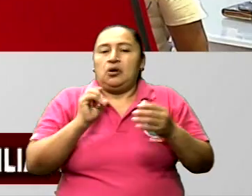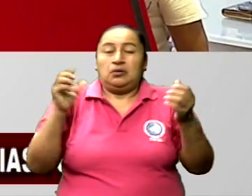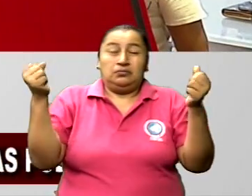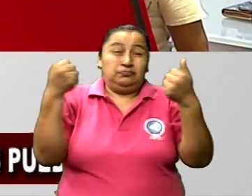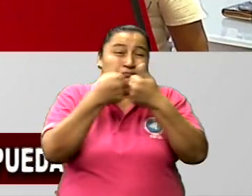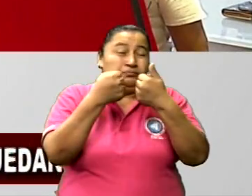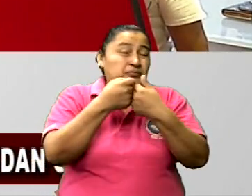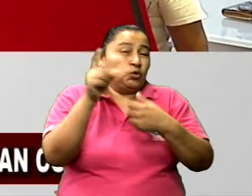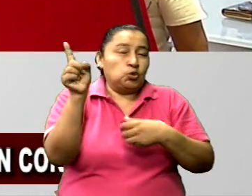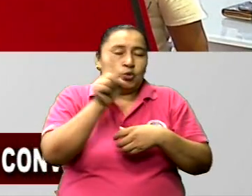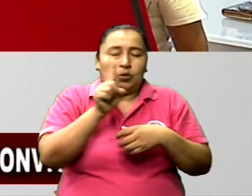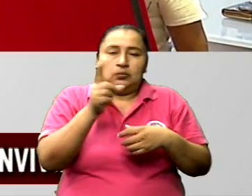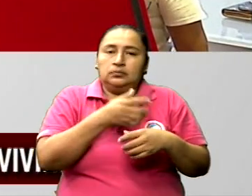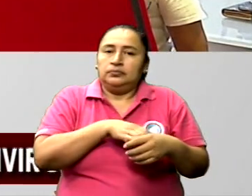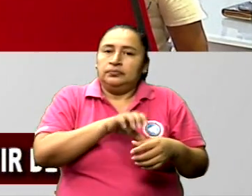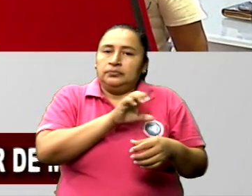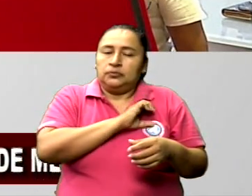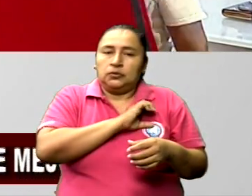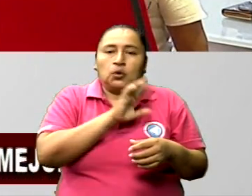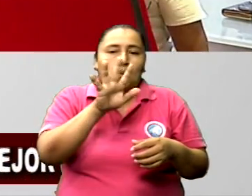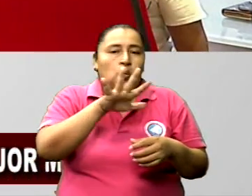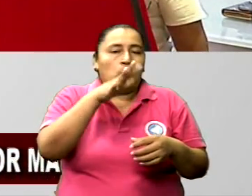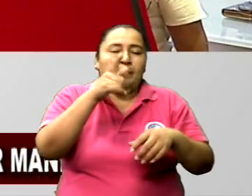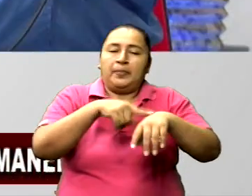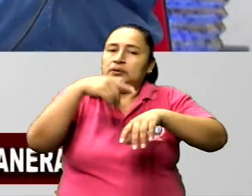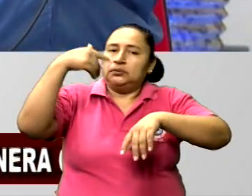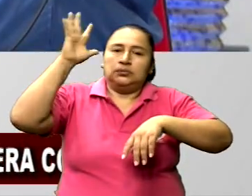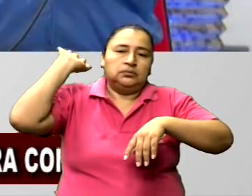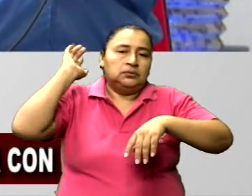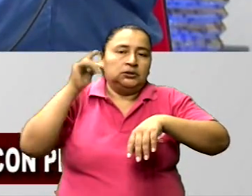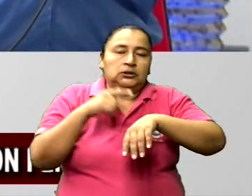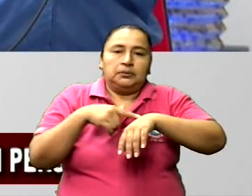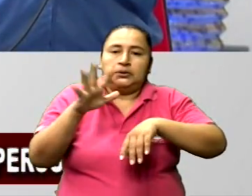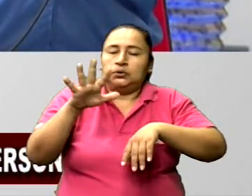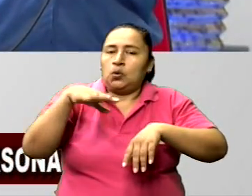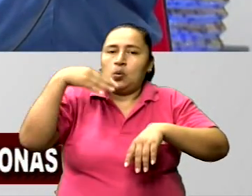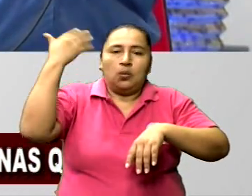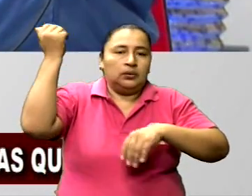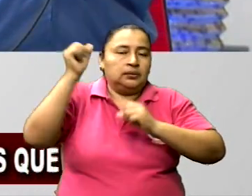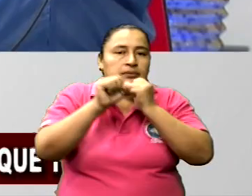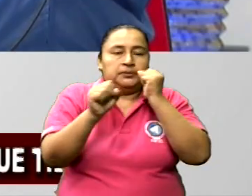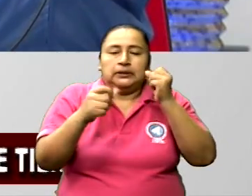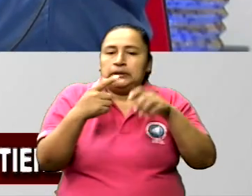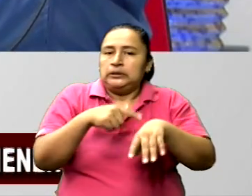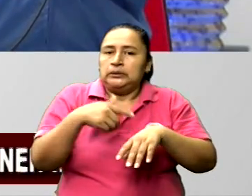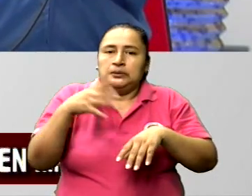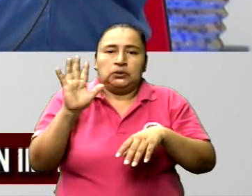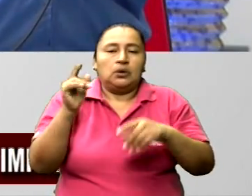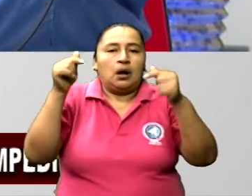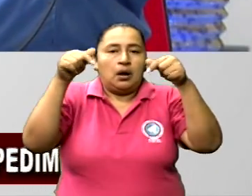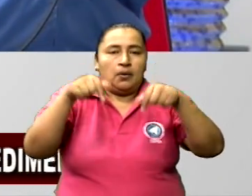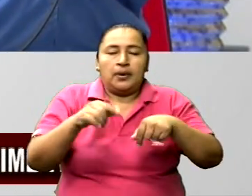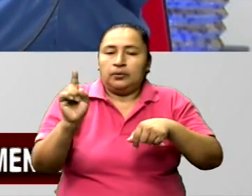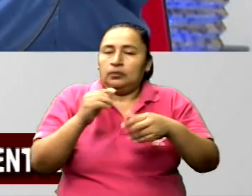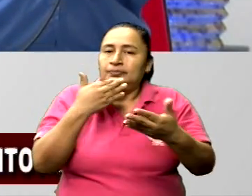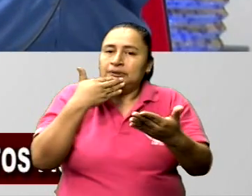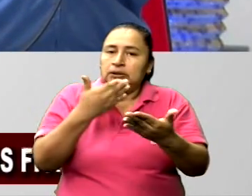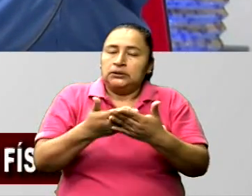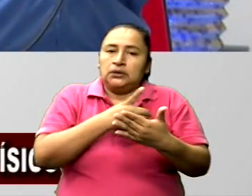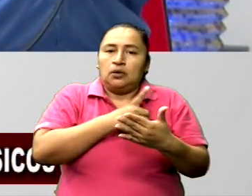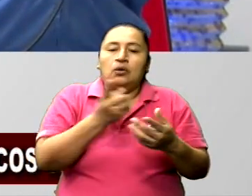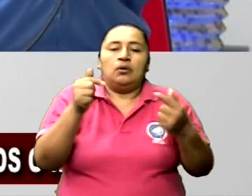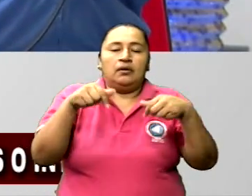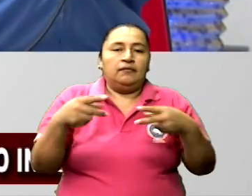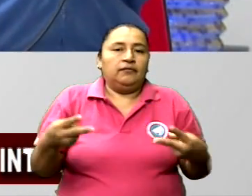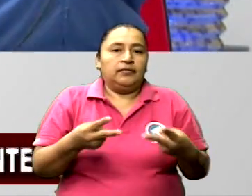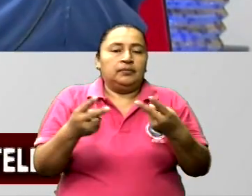agresividad, características de otros tiempos, otras campañas electorales. Porque gracias a Dios vivimos